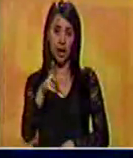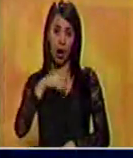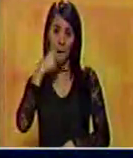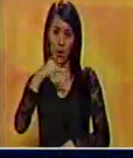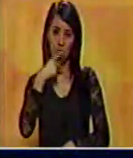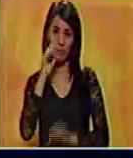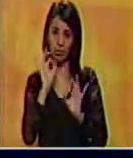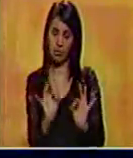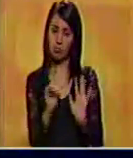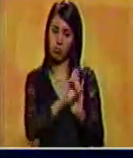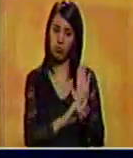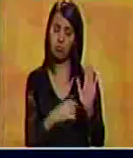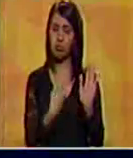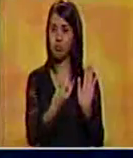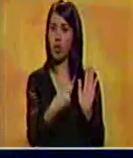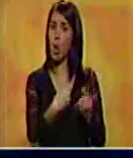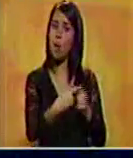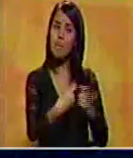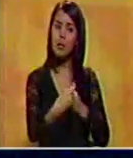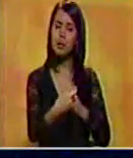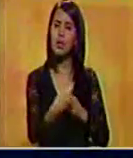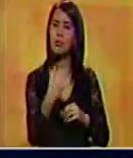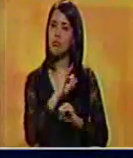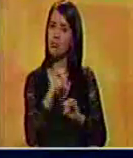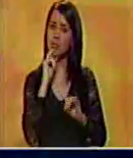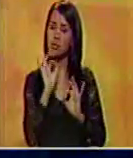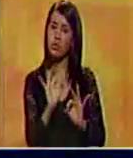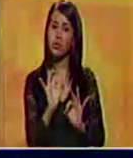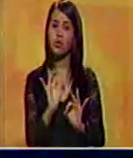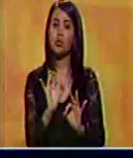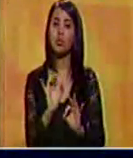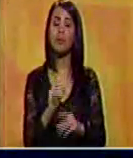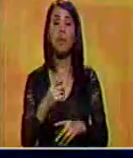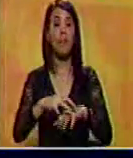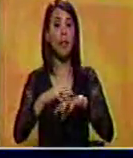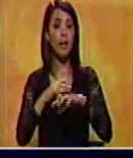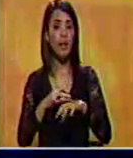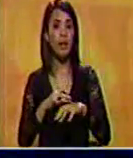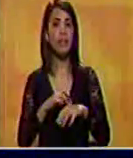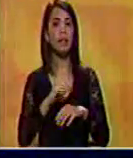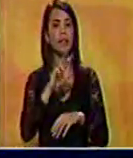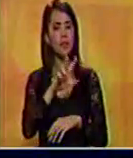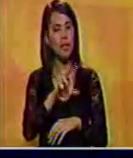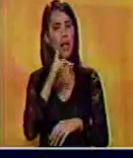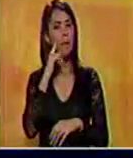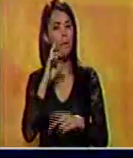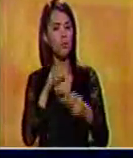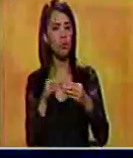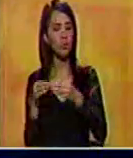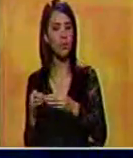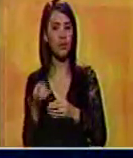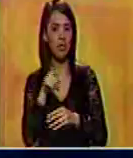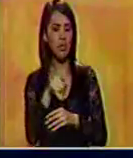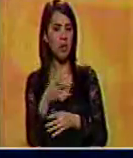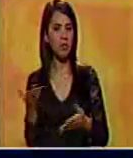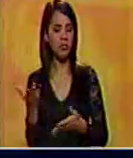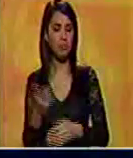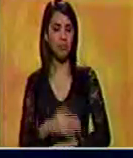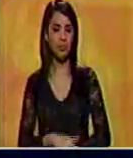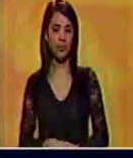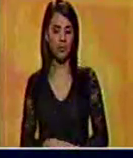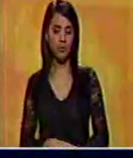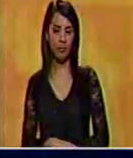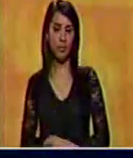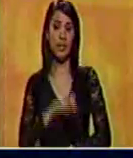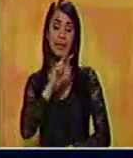política de comercialización directa, salen de la cadena de la comercialización de la carne por lo menos tres actores, y ello repercute